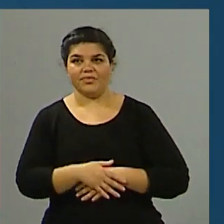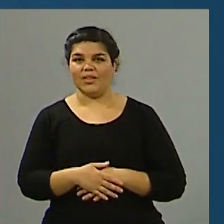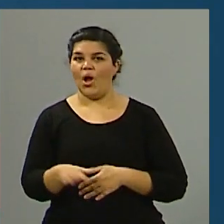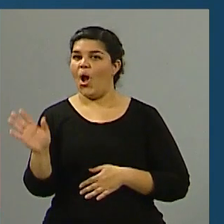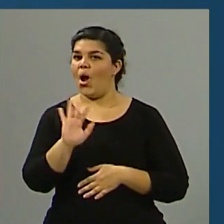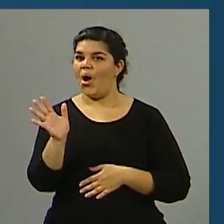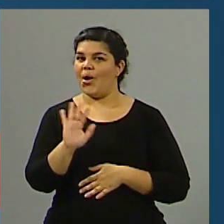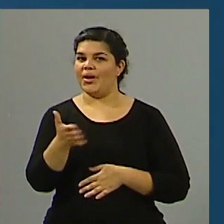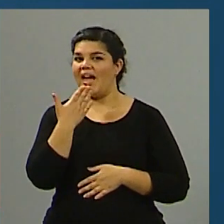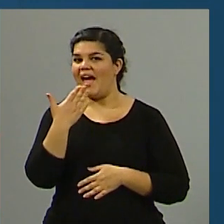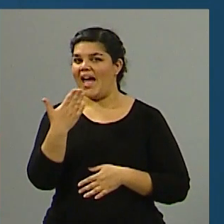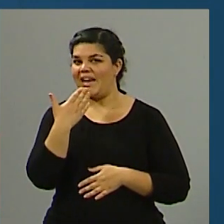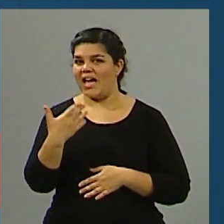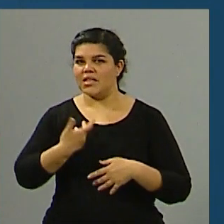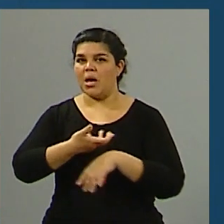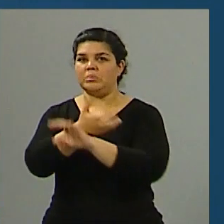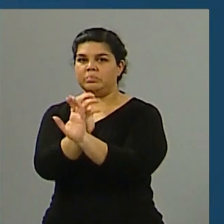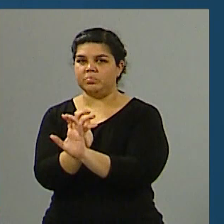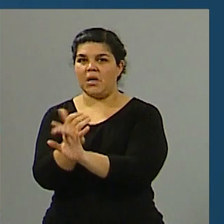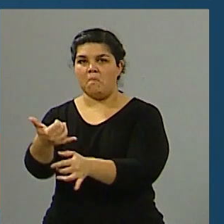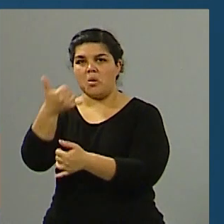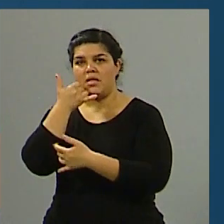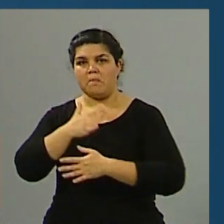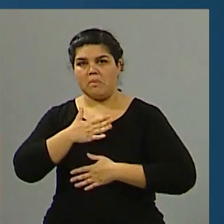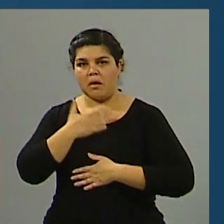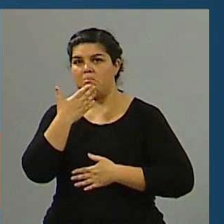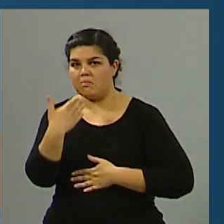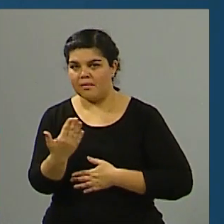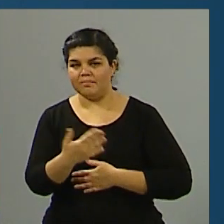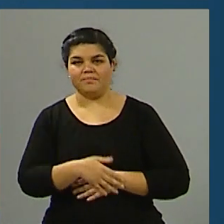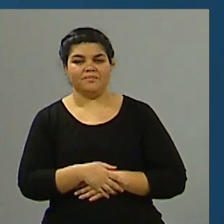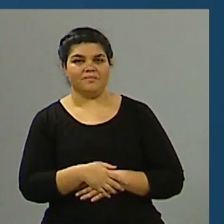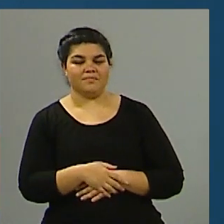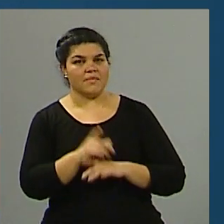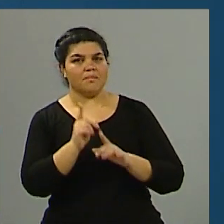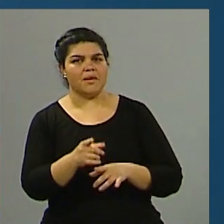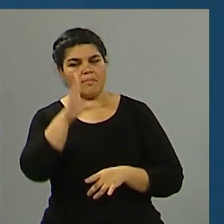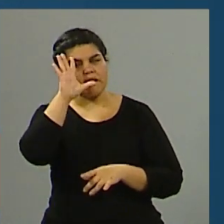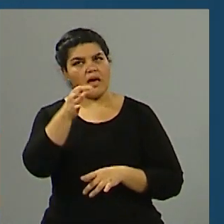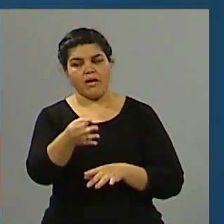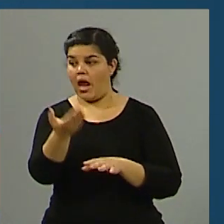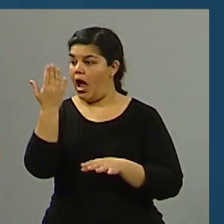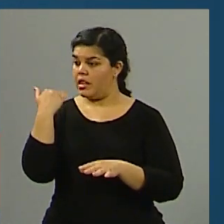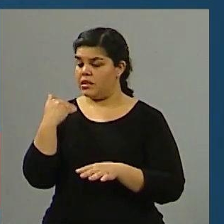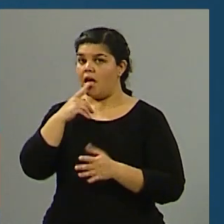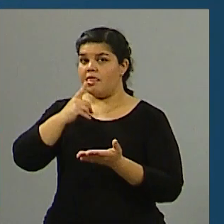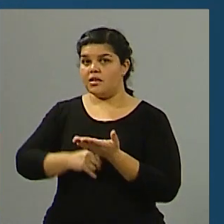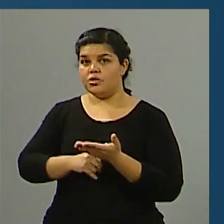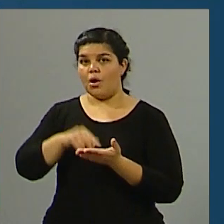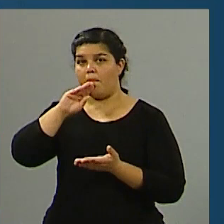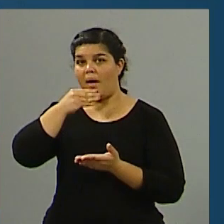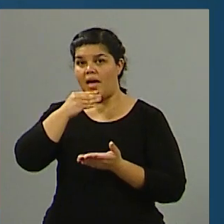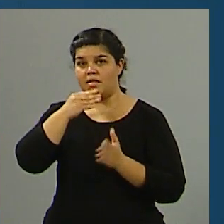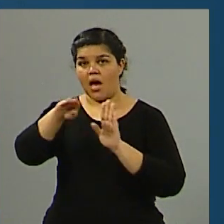Claudia, no, al contrario, gracias por comunicarse conmigo. Bueno, queremos saber un poco el panorama que se ha dado en estos últimos días a partir de las medidas anunciadas